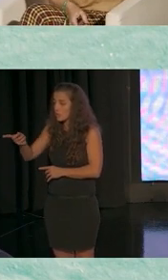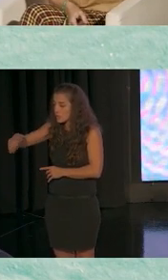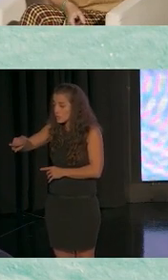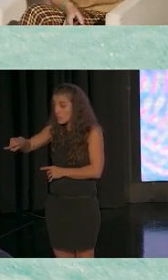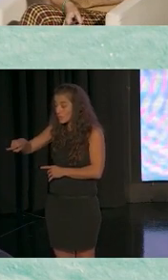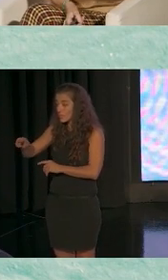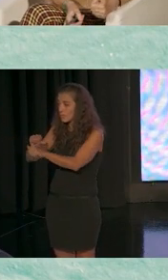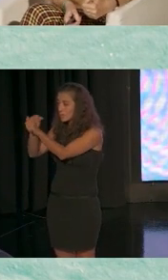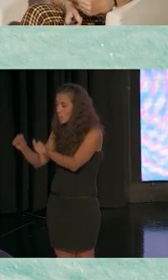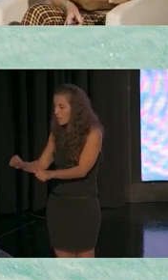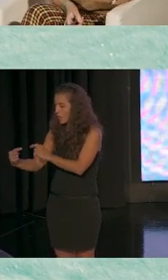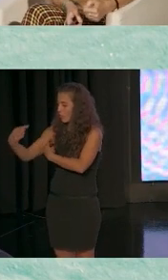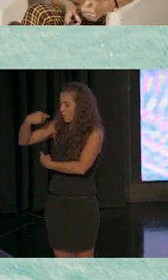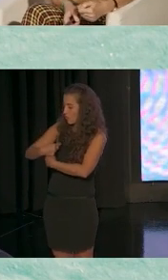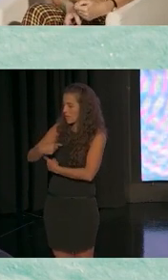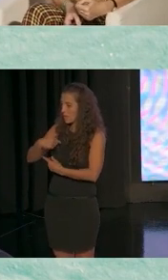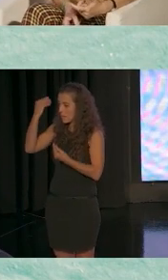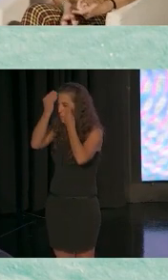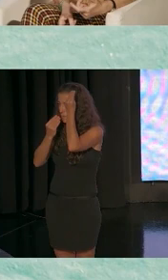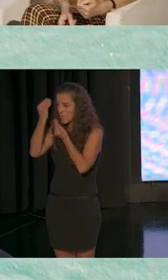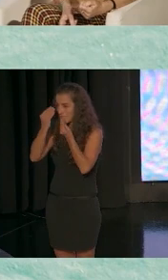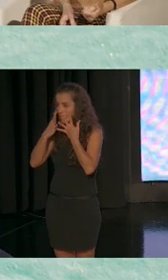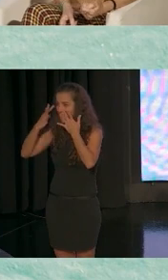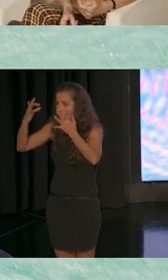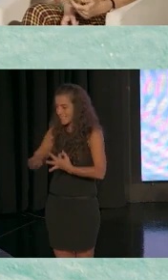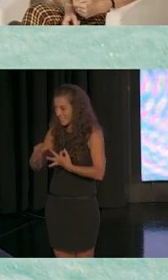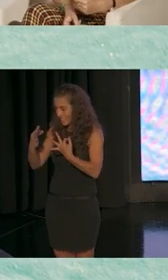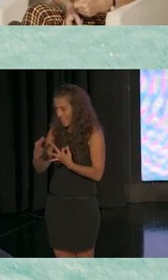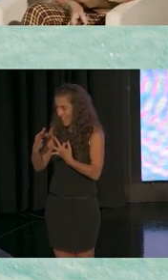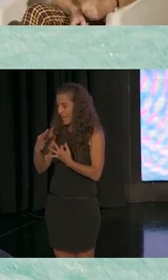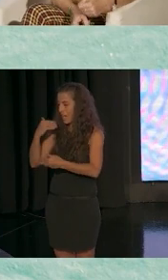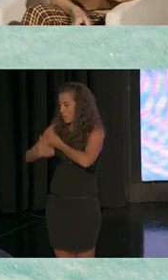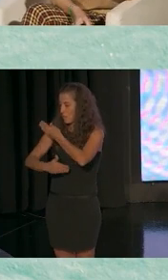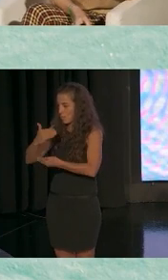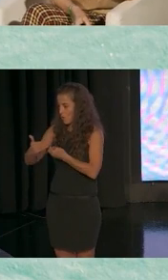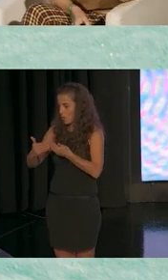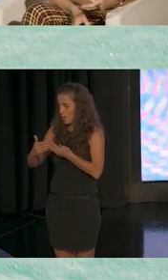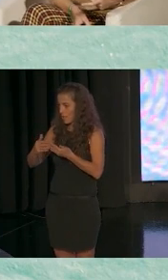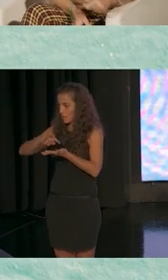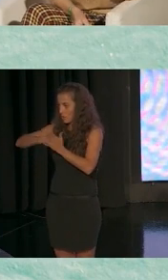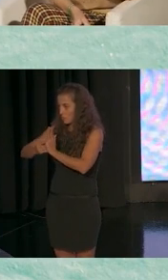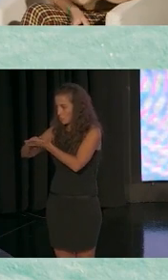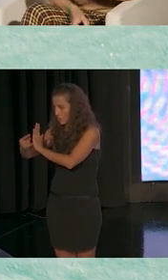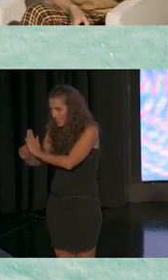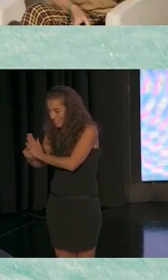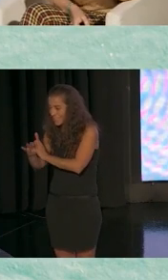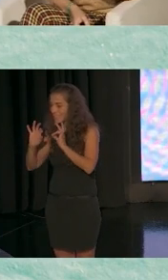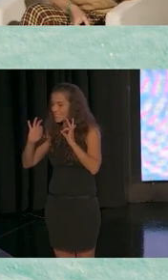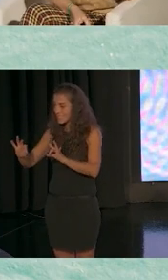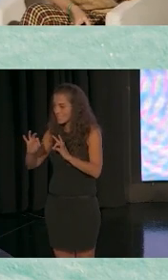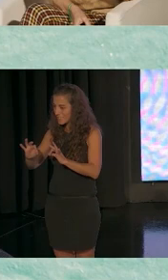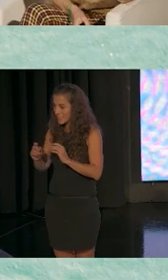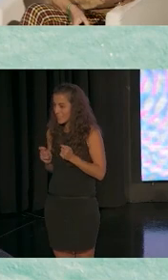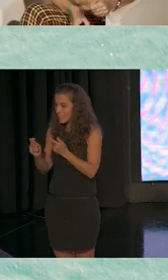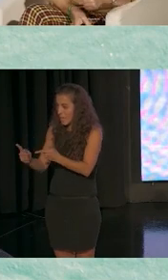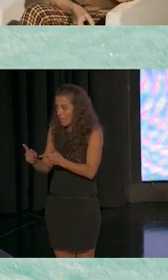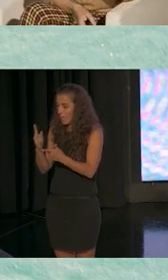pensar Cuáles son las palancas reales del desarrollo Cuáles son los mecanismos que hacen posible el